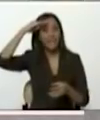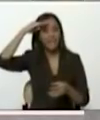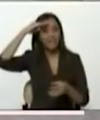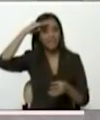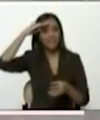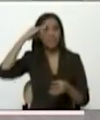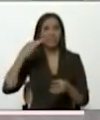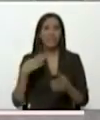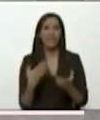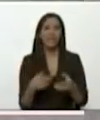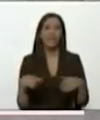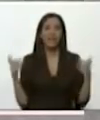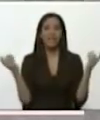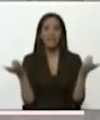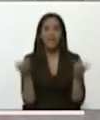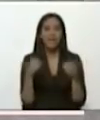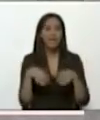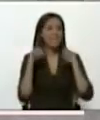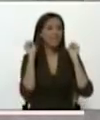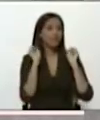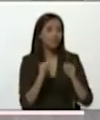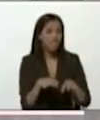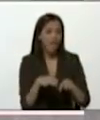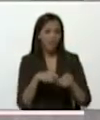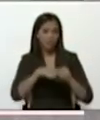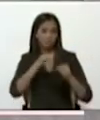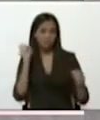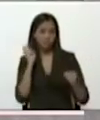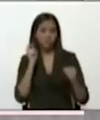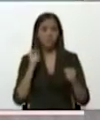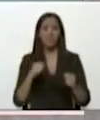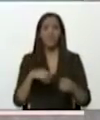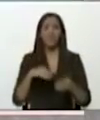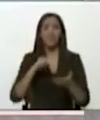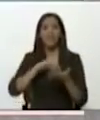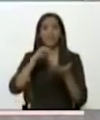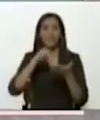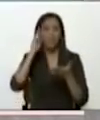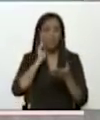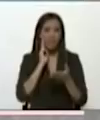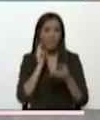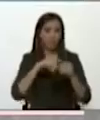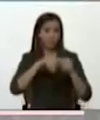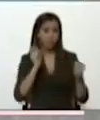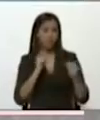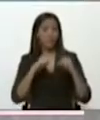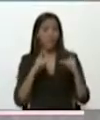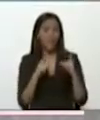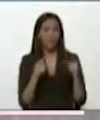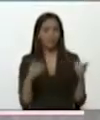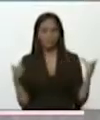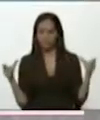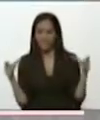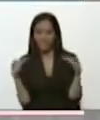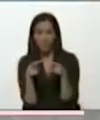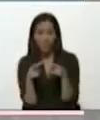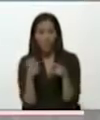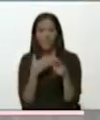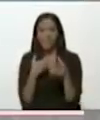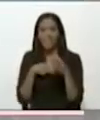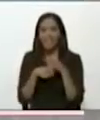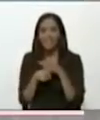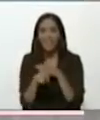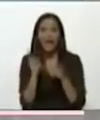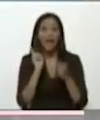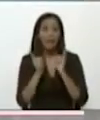habían estado retirados de la Fuerza Armada Nacional Bolivariana, muchos en el exilio, pero que intentaron ingresar y que ya algunos